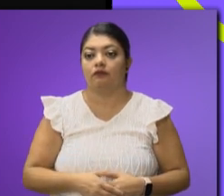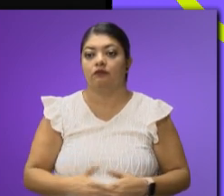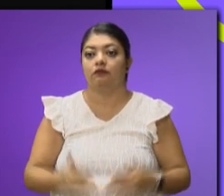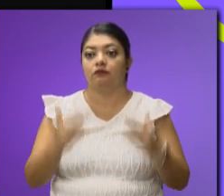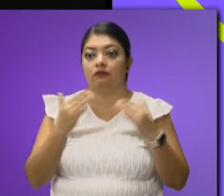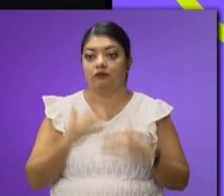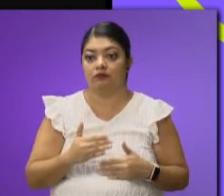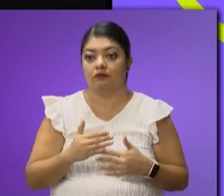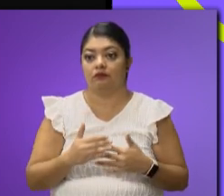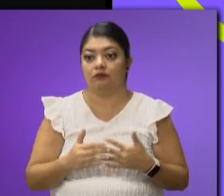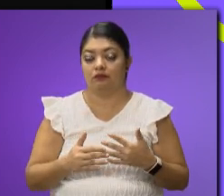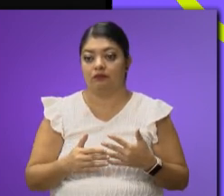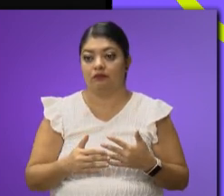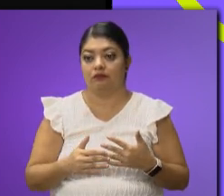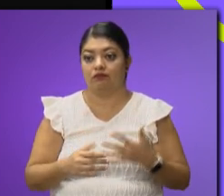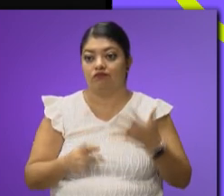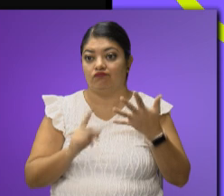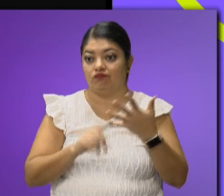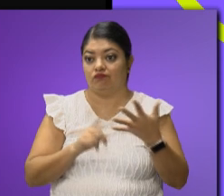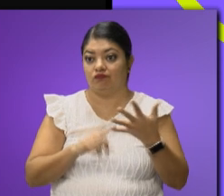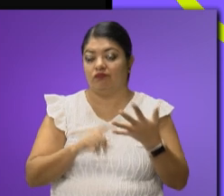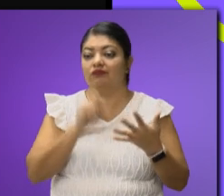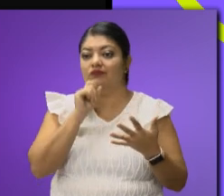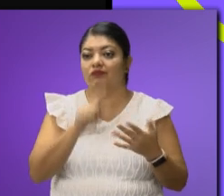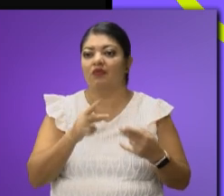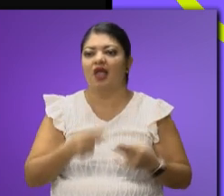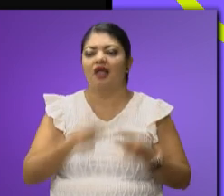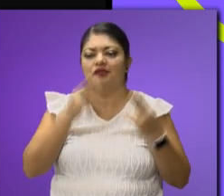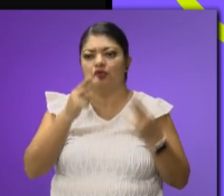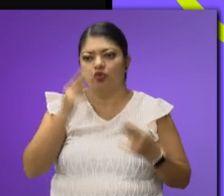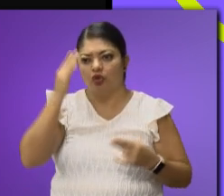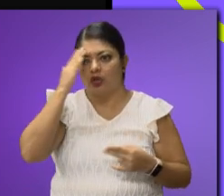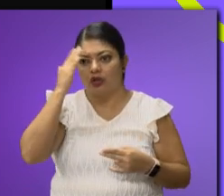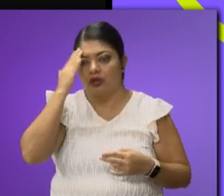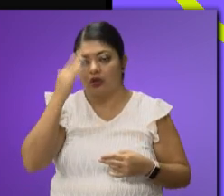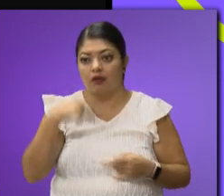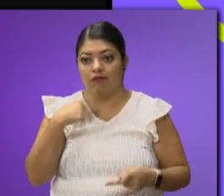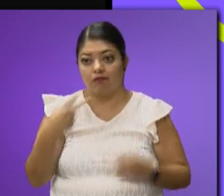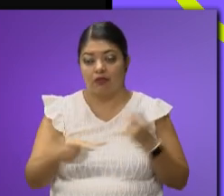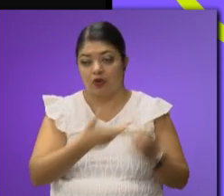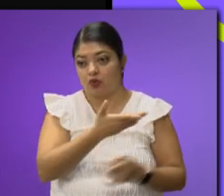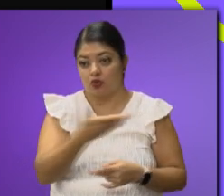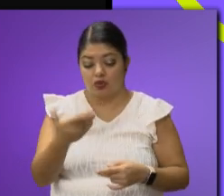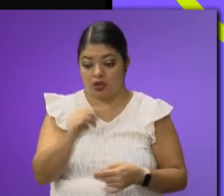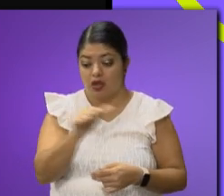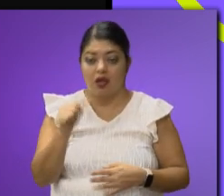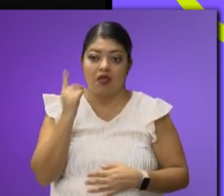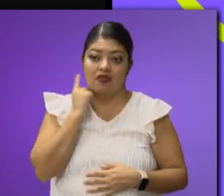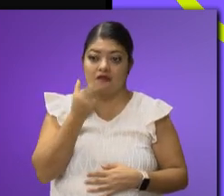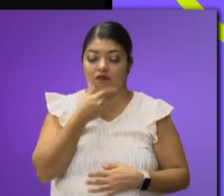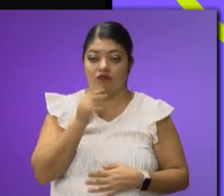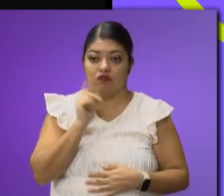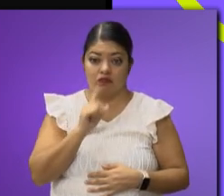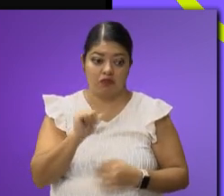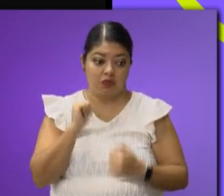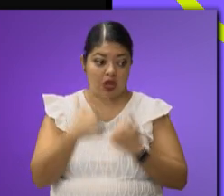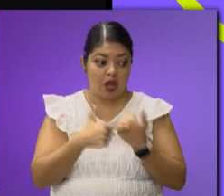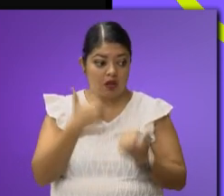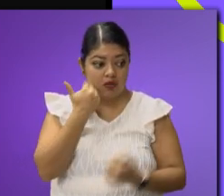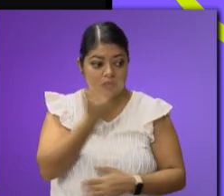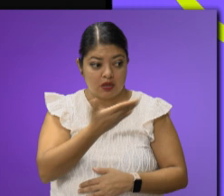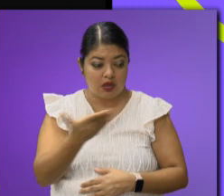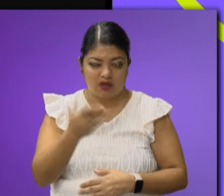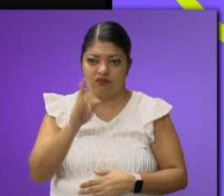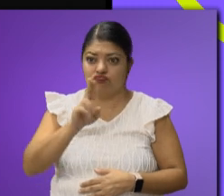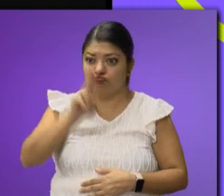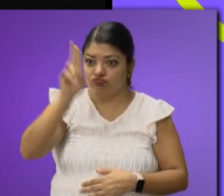el quinto punto del orden del día consistente en los asuntos generales, les pregunto a las y los diputados si alguien tiene interés